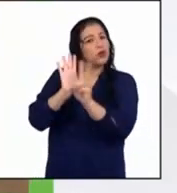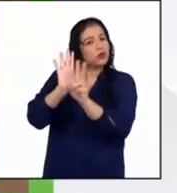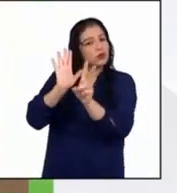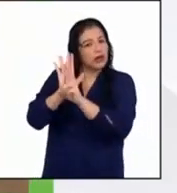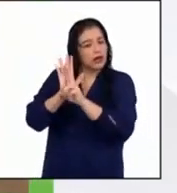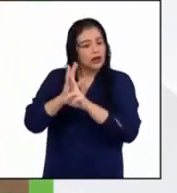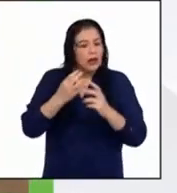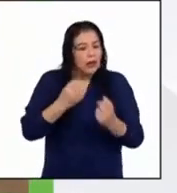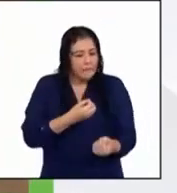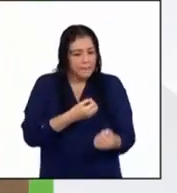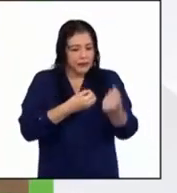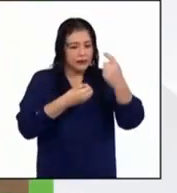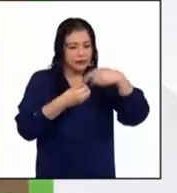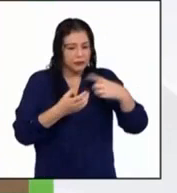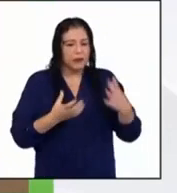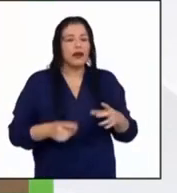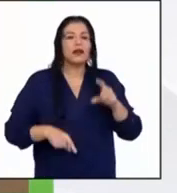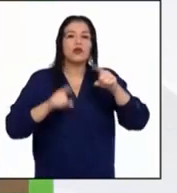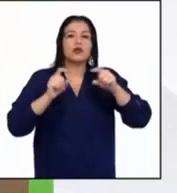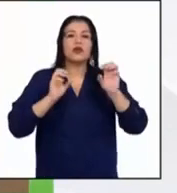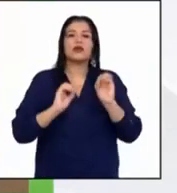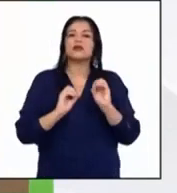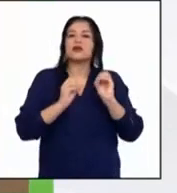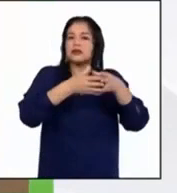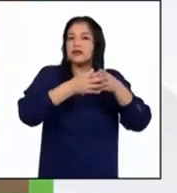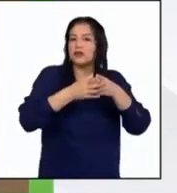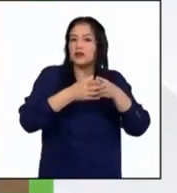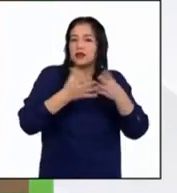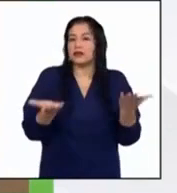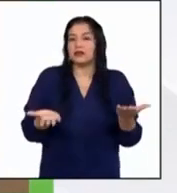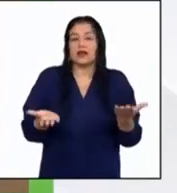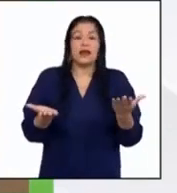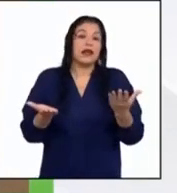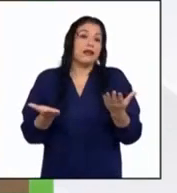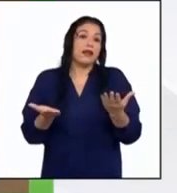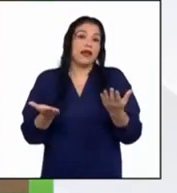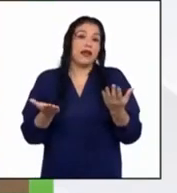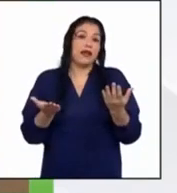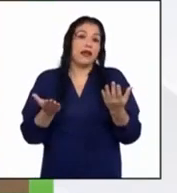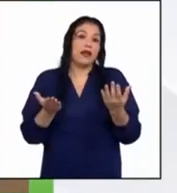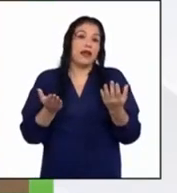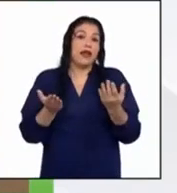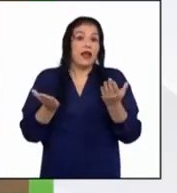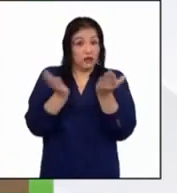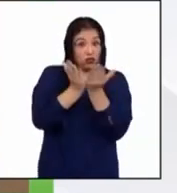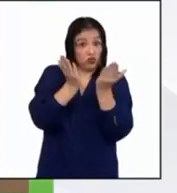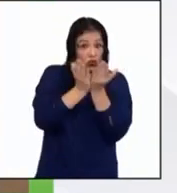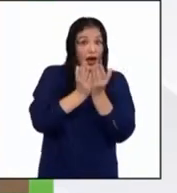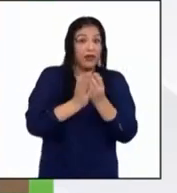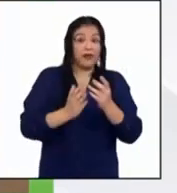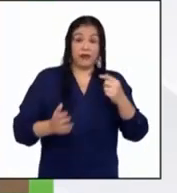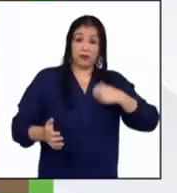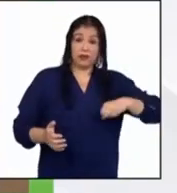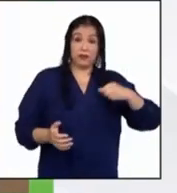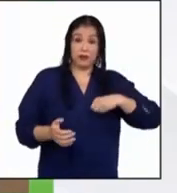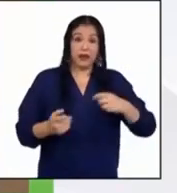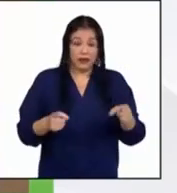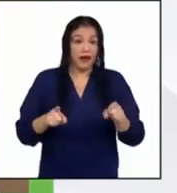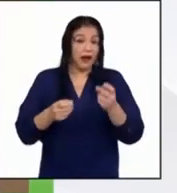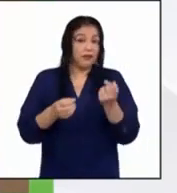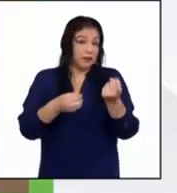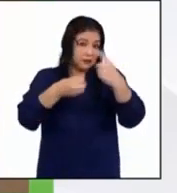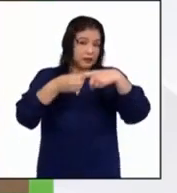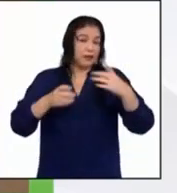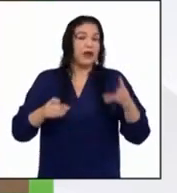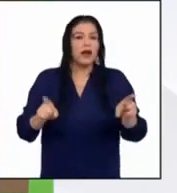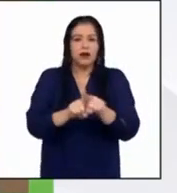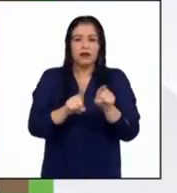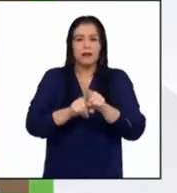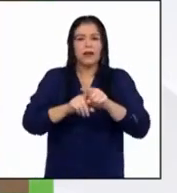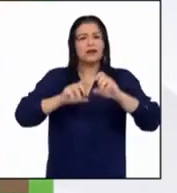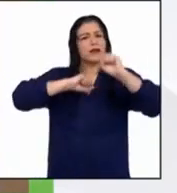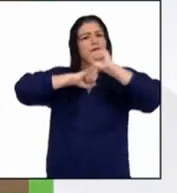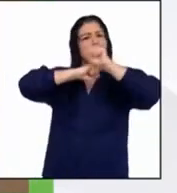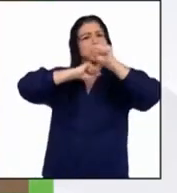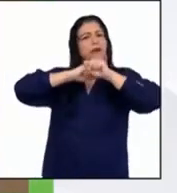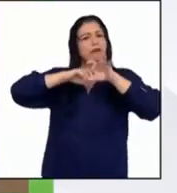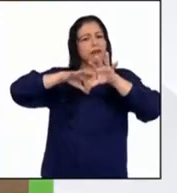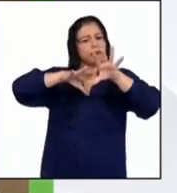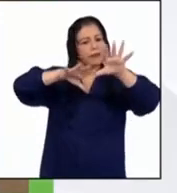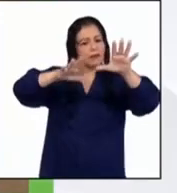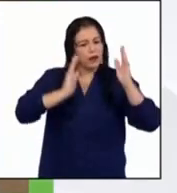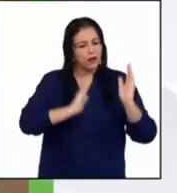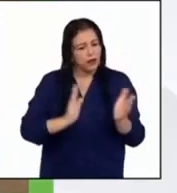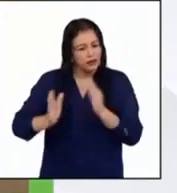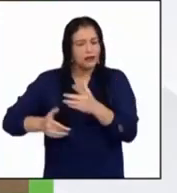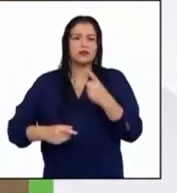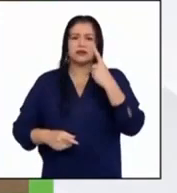participar de los órganos de representación estudiantil, por ejemplo como el municipio escolar, o inclusive iniciar campañas y organizarnos entre nosotros y